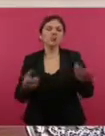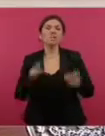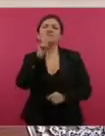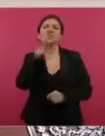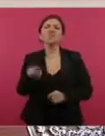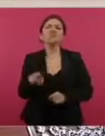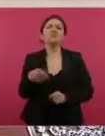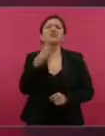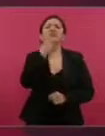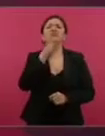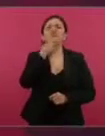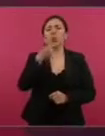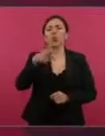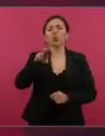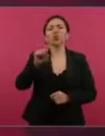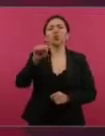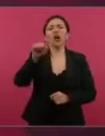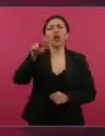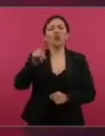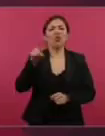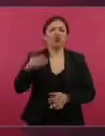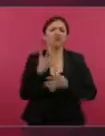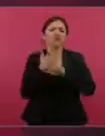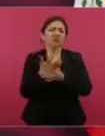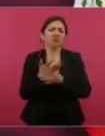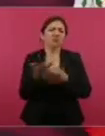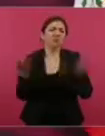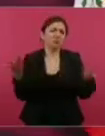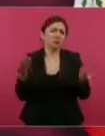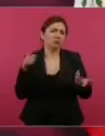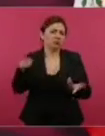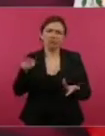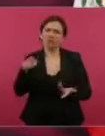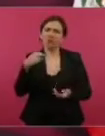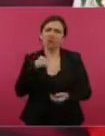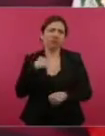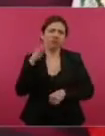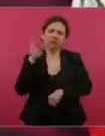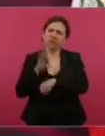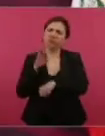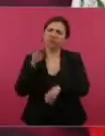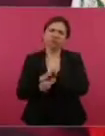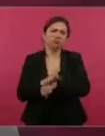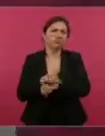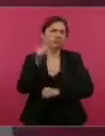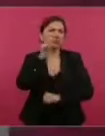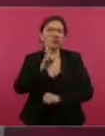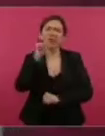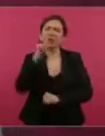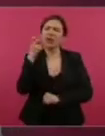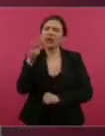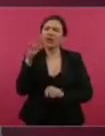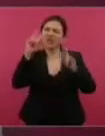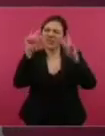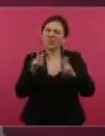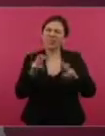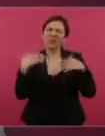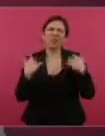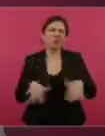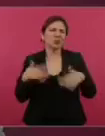Gustavo, ¿no?, que tiene toda nuestra solidaridad, son situaciones muy